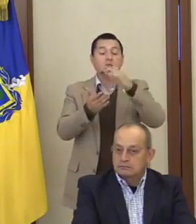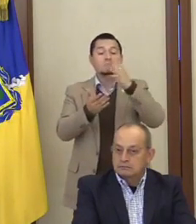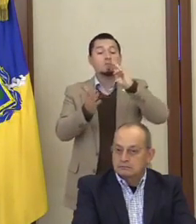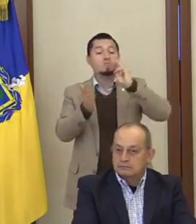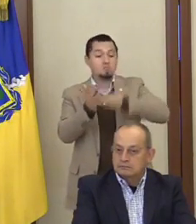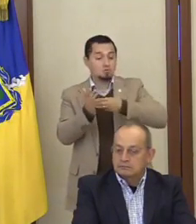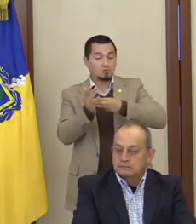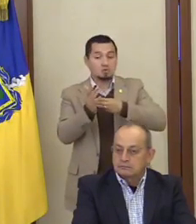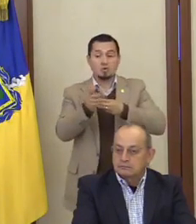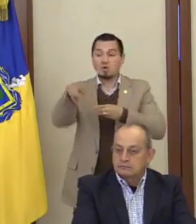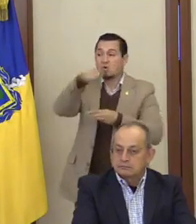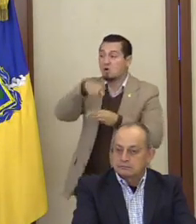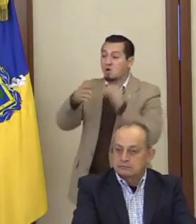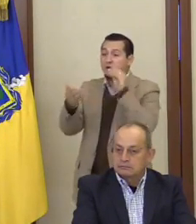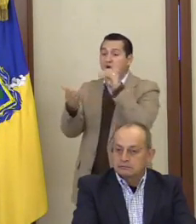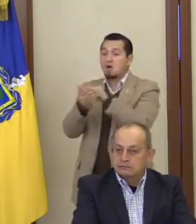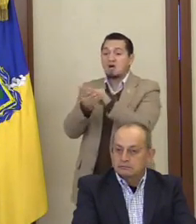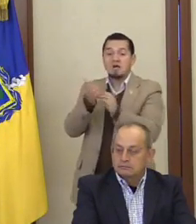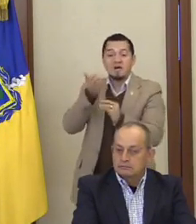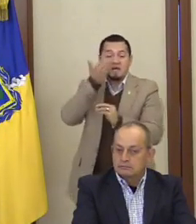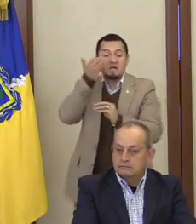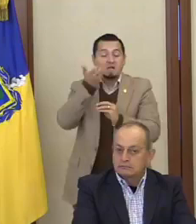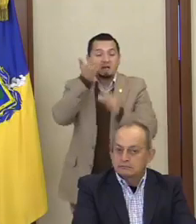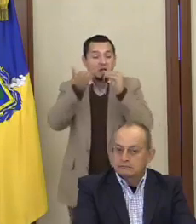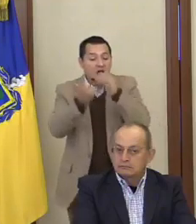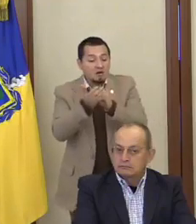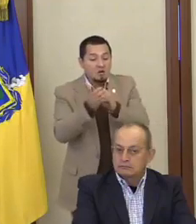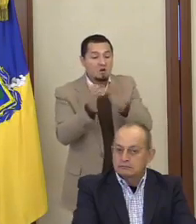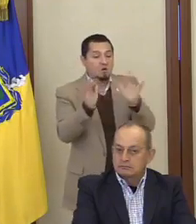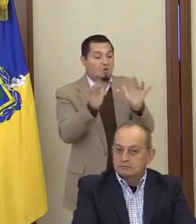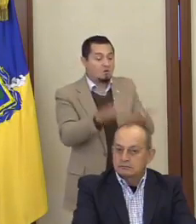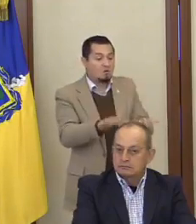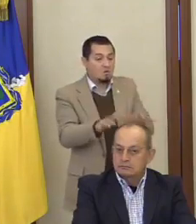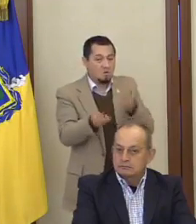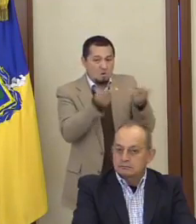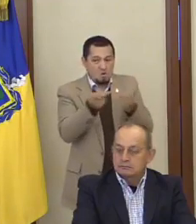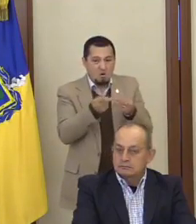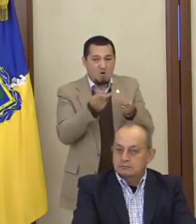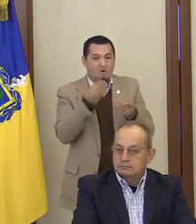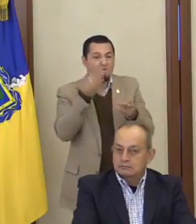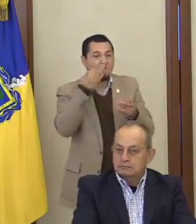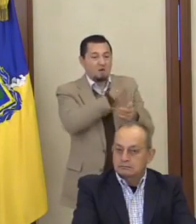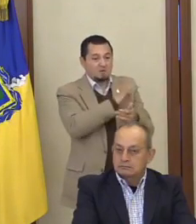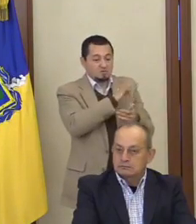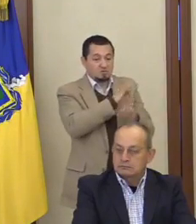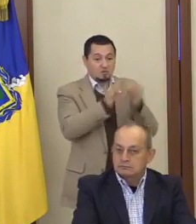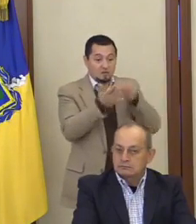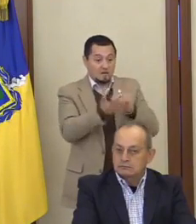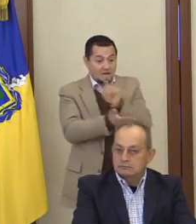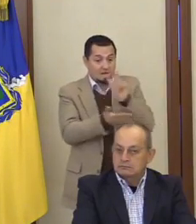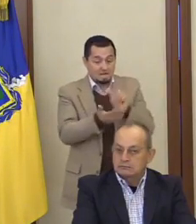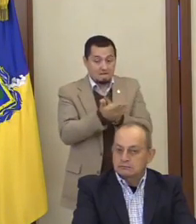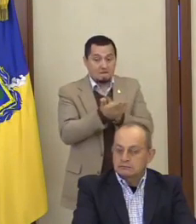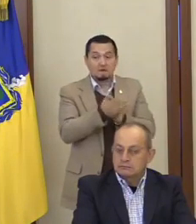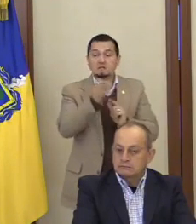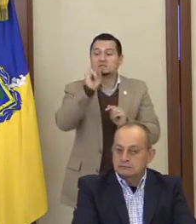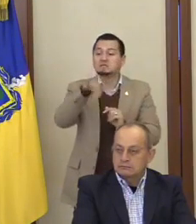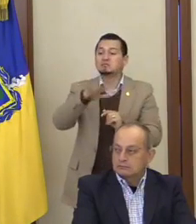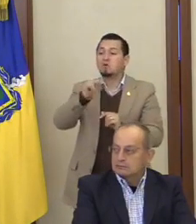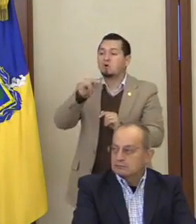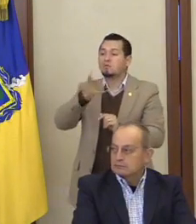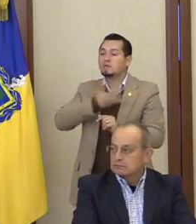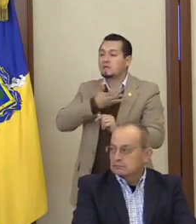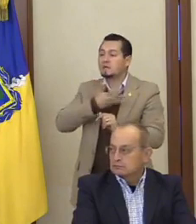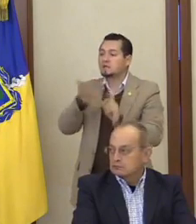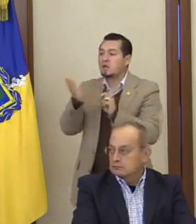quien ingrese dolosamente a la base de datos del Sistema Nacional de Seguridad Pública previstos en esta ley, sin tener derecho a ello,